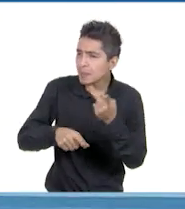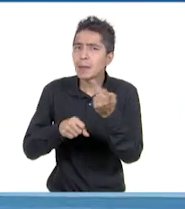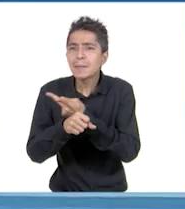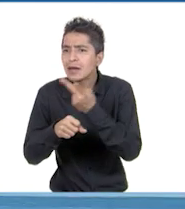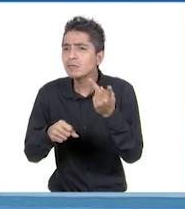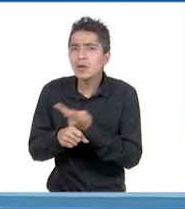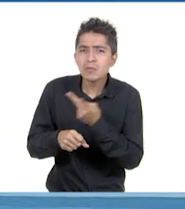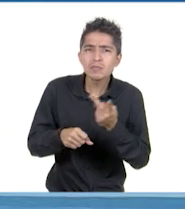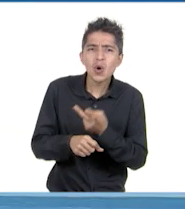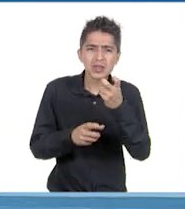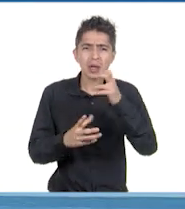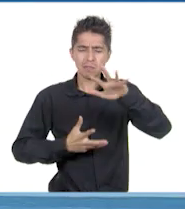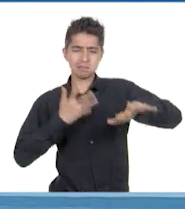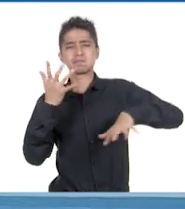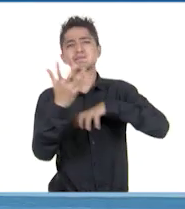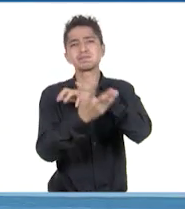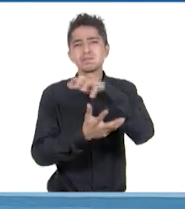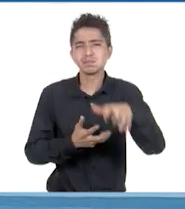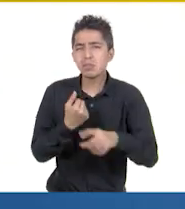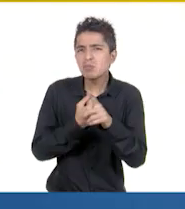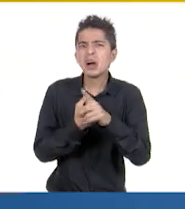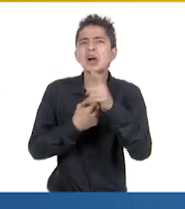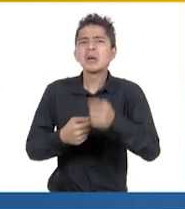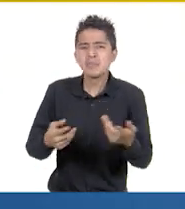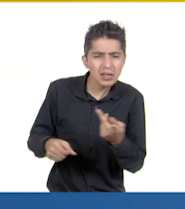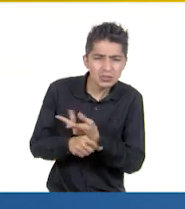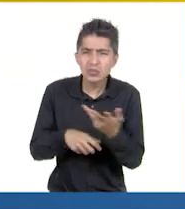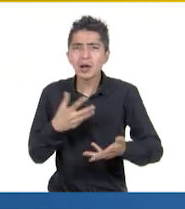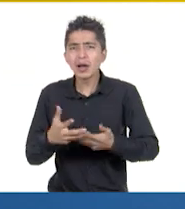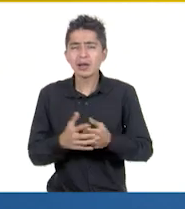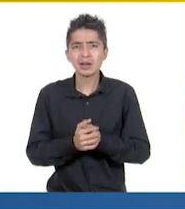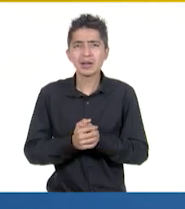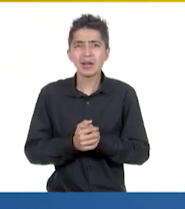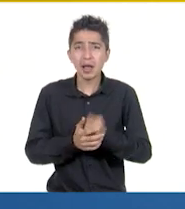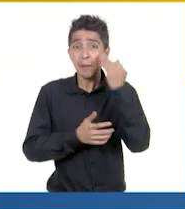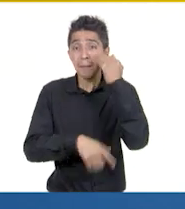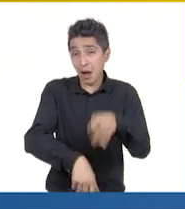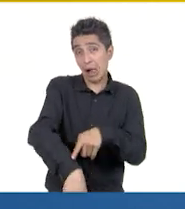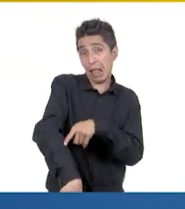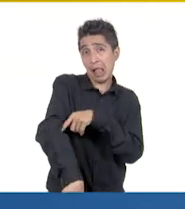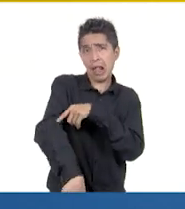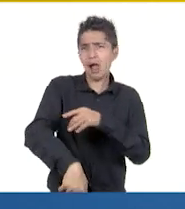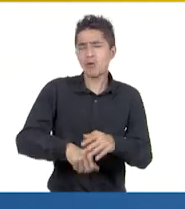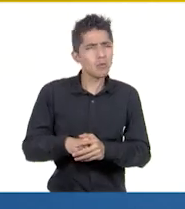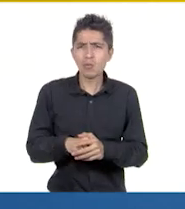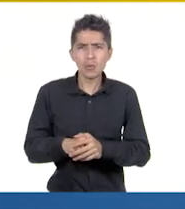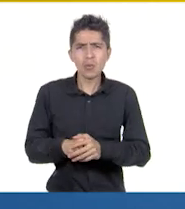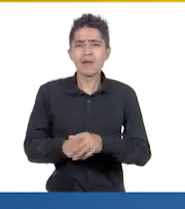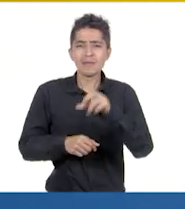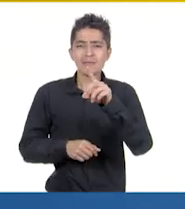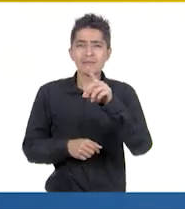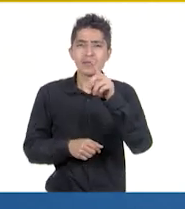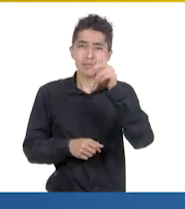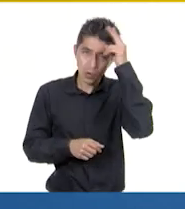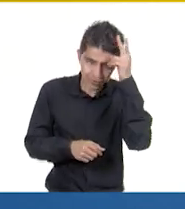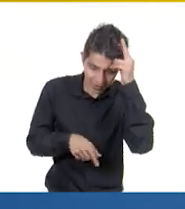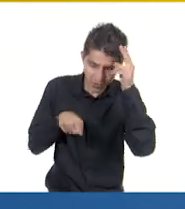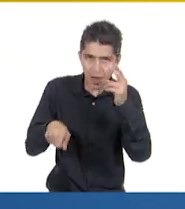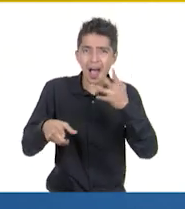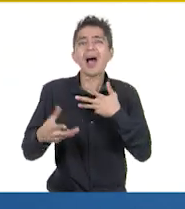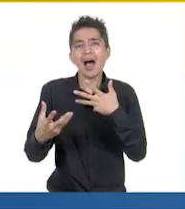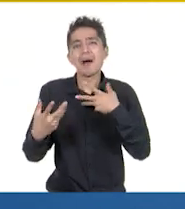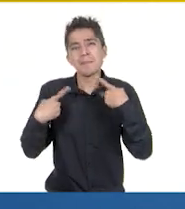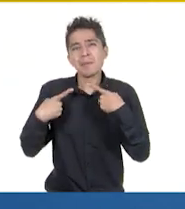pasó con esa revuelta? El levantamiento no llegó a extenderse tanto, aunque ciertamente Díaz tenía seguidores, y pocos